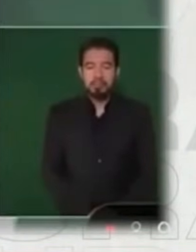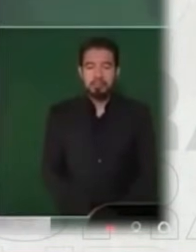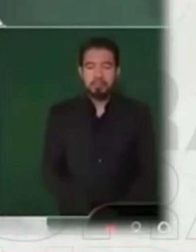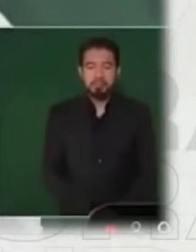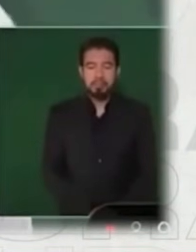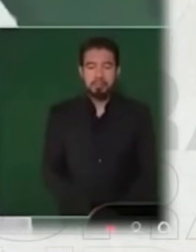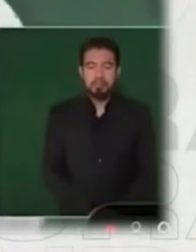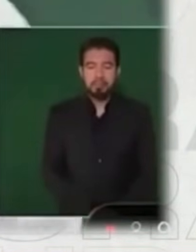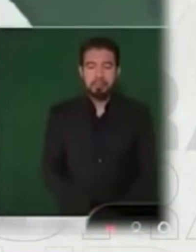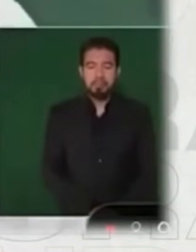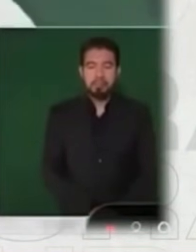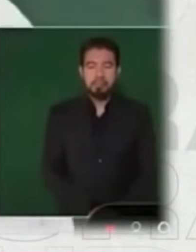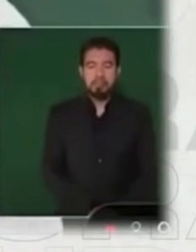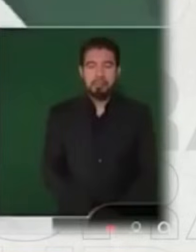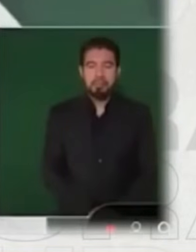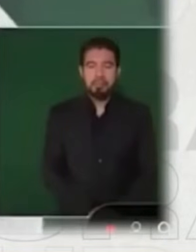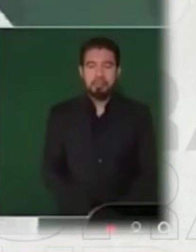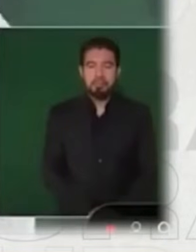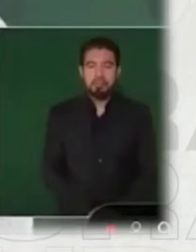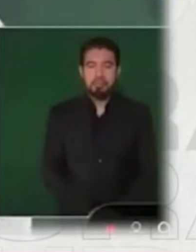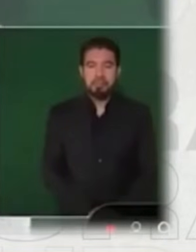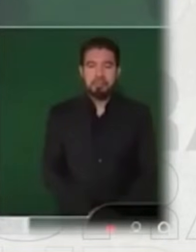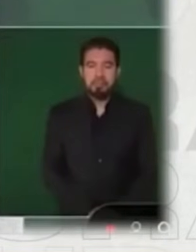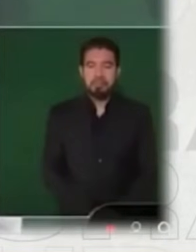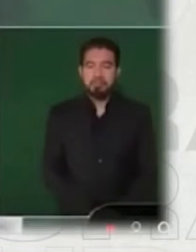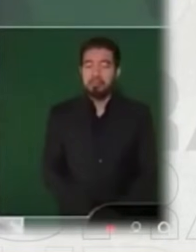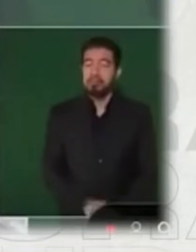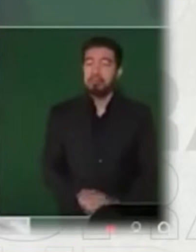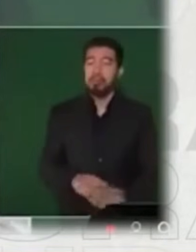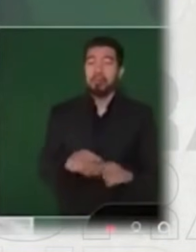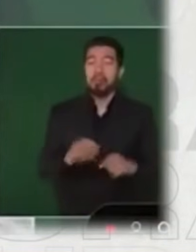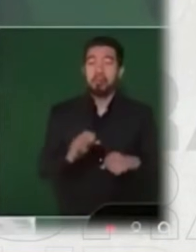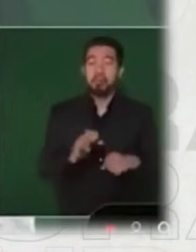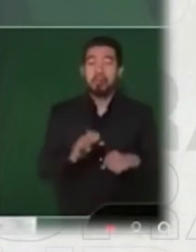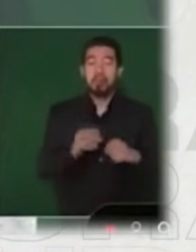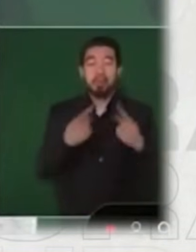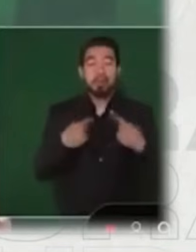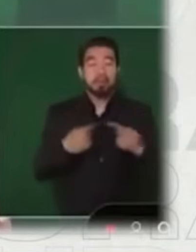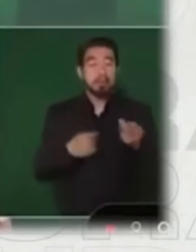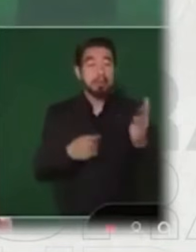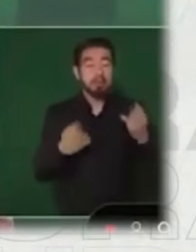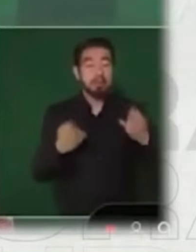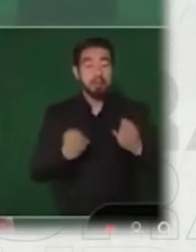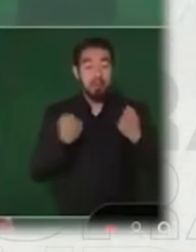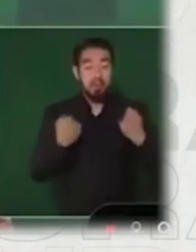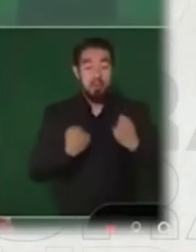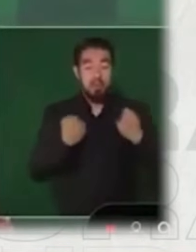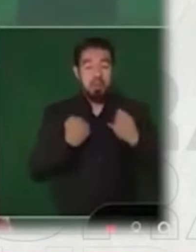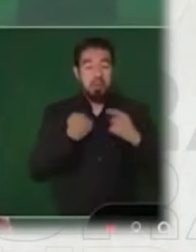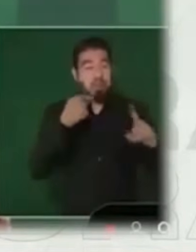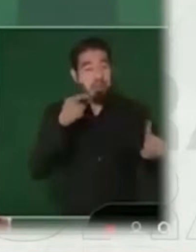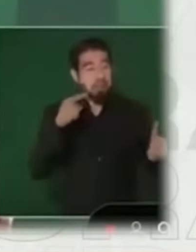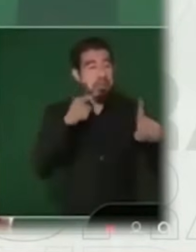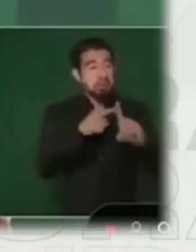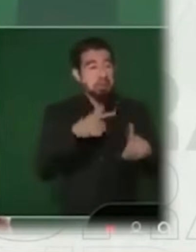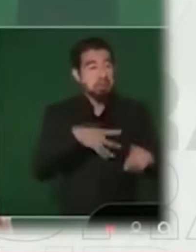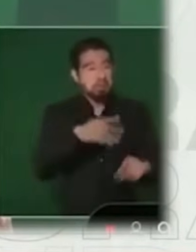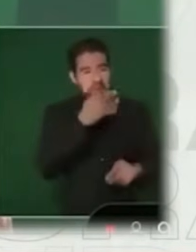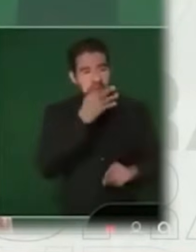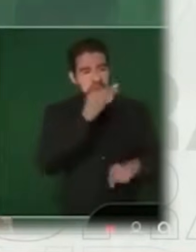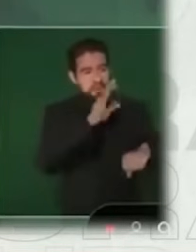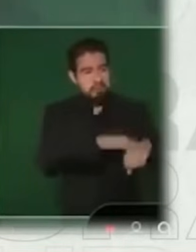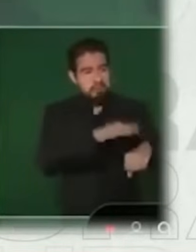¿Por qué no se dirigen a los jóvenes que van a votar por primera